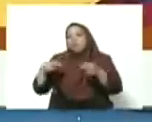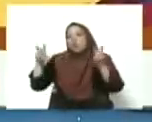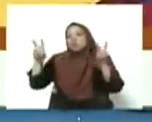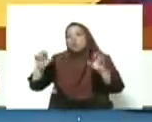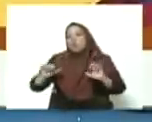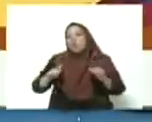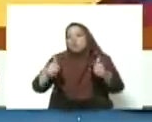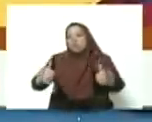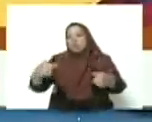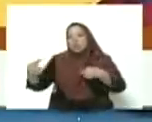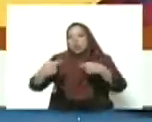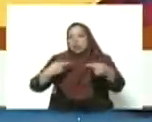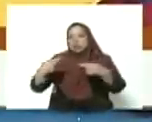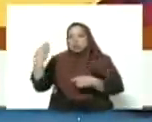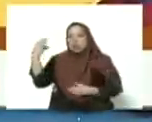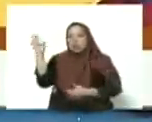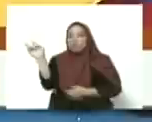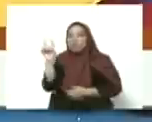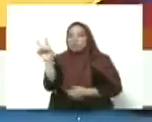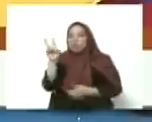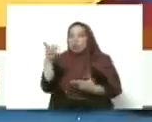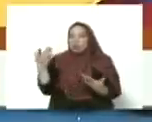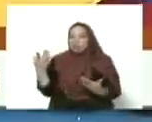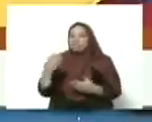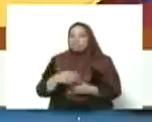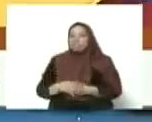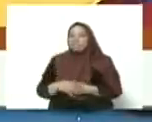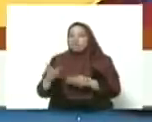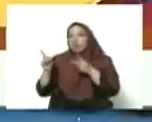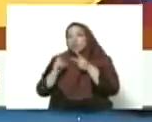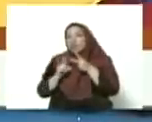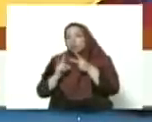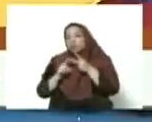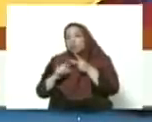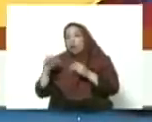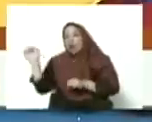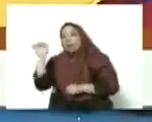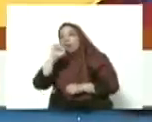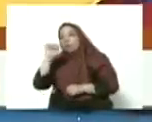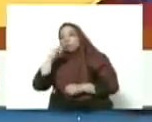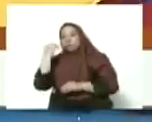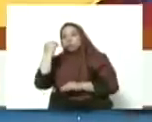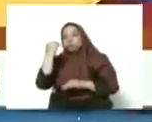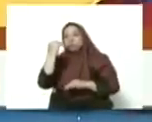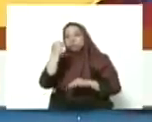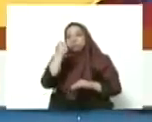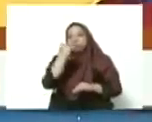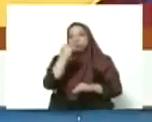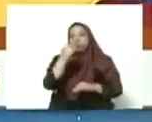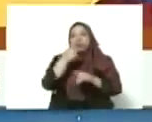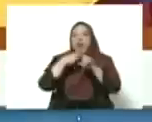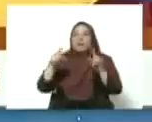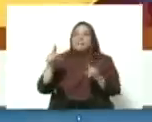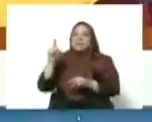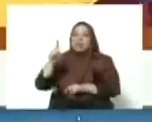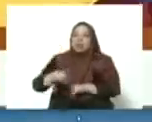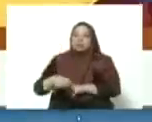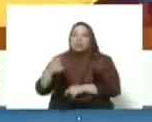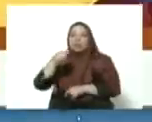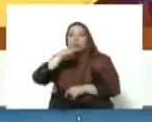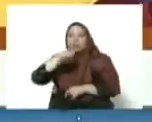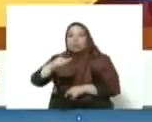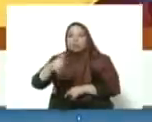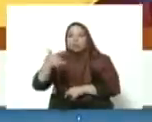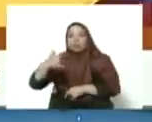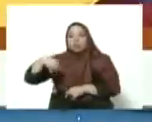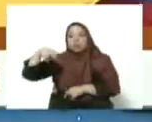etapa de relaciones colombo-venezolana? Y con relación a lo que es el transporte de carga, lo que ya hemos evidenciado, pero también para hoy se había anunciado